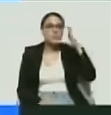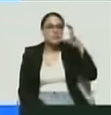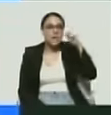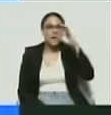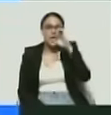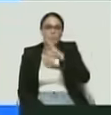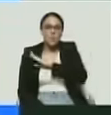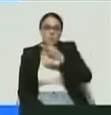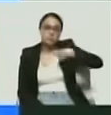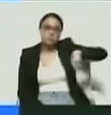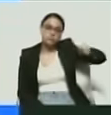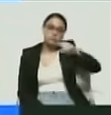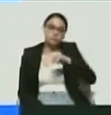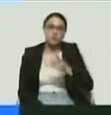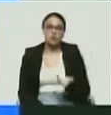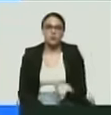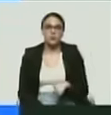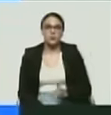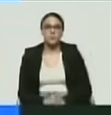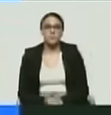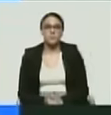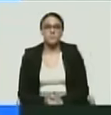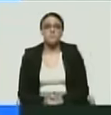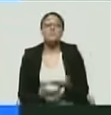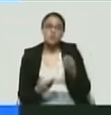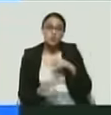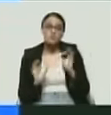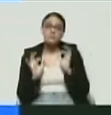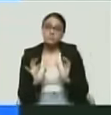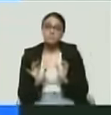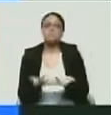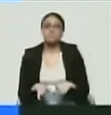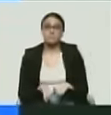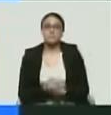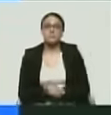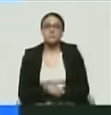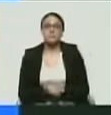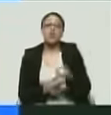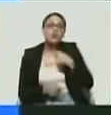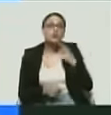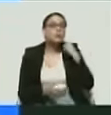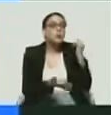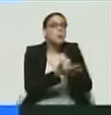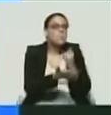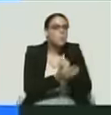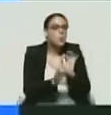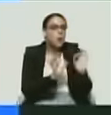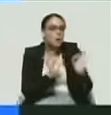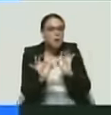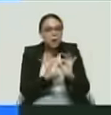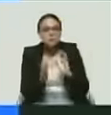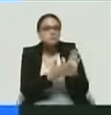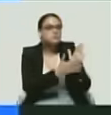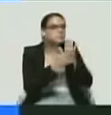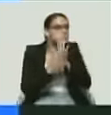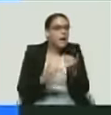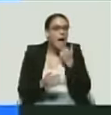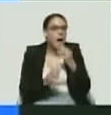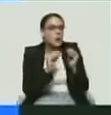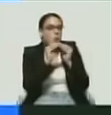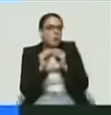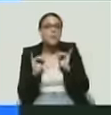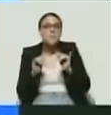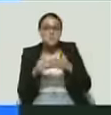inmodestia, perdónenmela, pero es así. Todo eso lo vamos a probar en el simulacro del